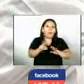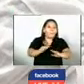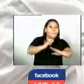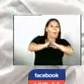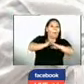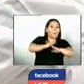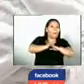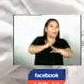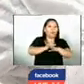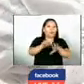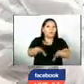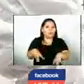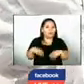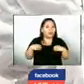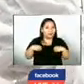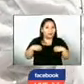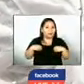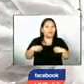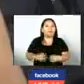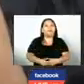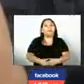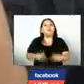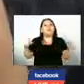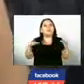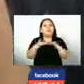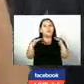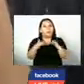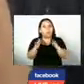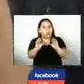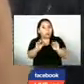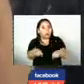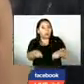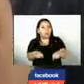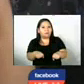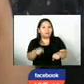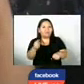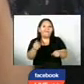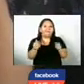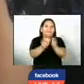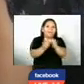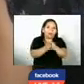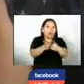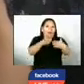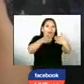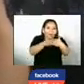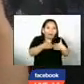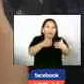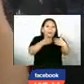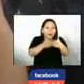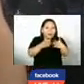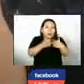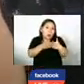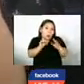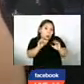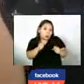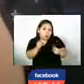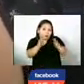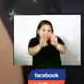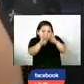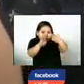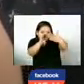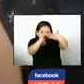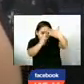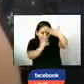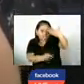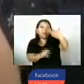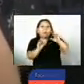sistema no se los va a permitir y también van a poder causar problemas a las otras personas que sí puedan ingresar y que sí